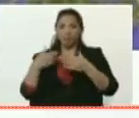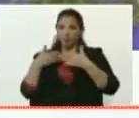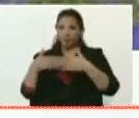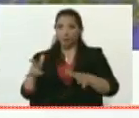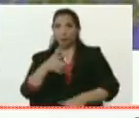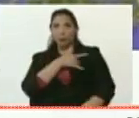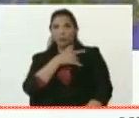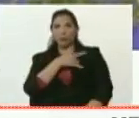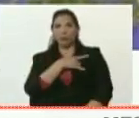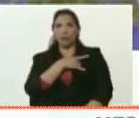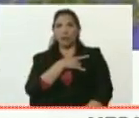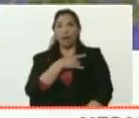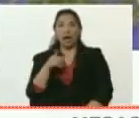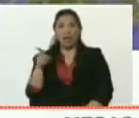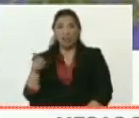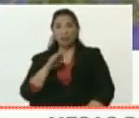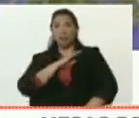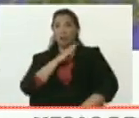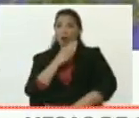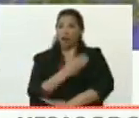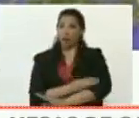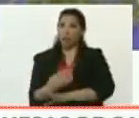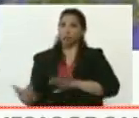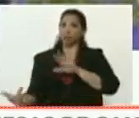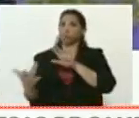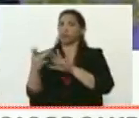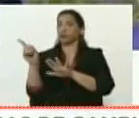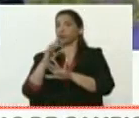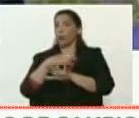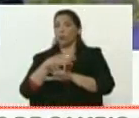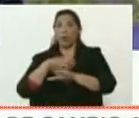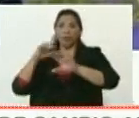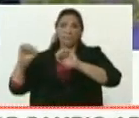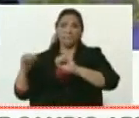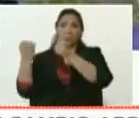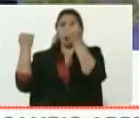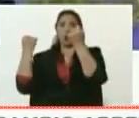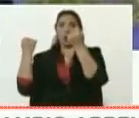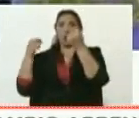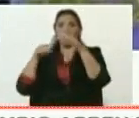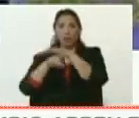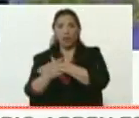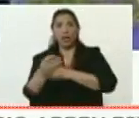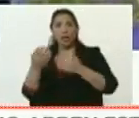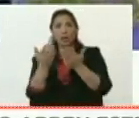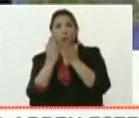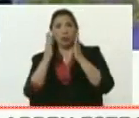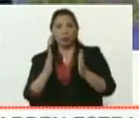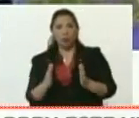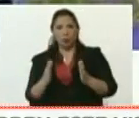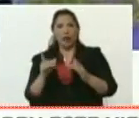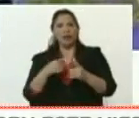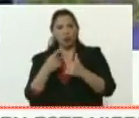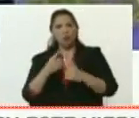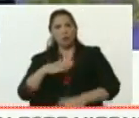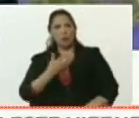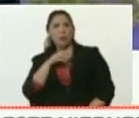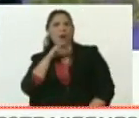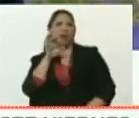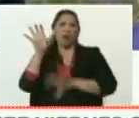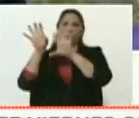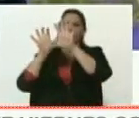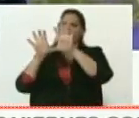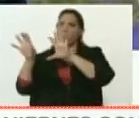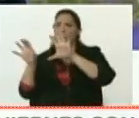fuerte el acceso a la educación. Y así podemos ir hablando de país por país. El